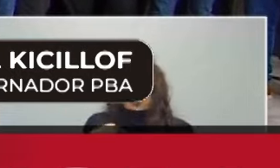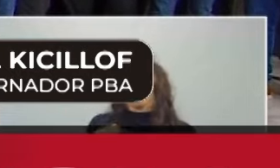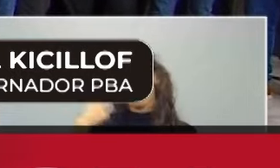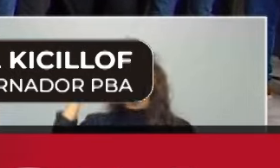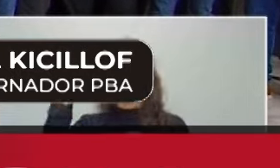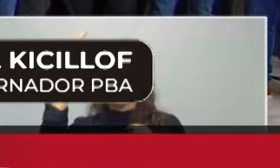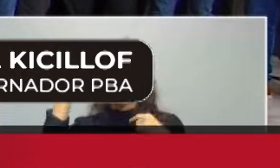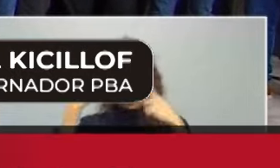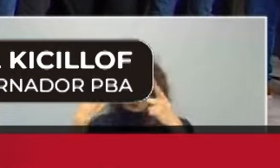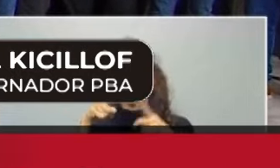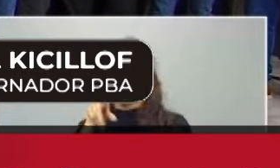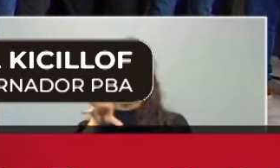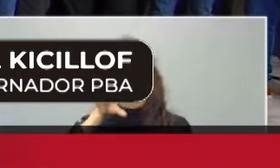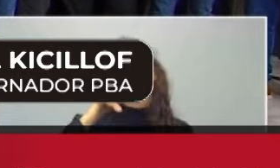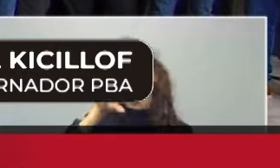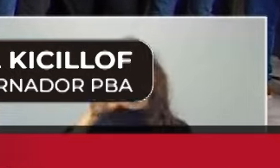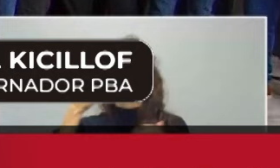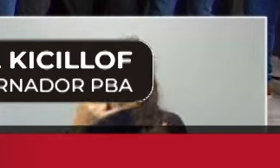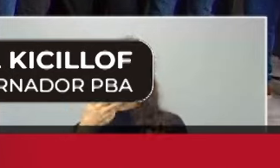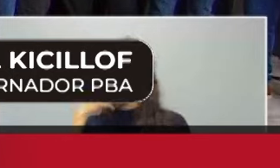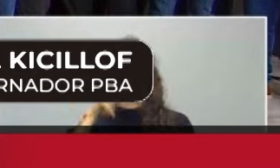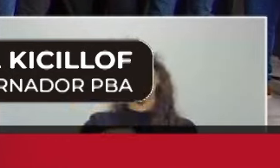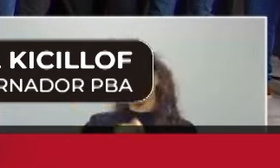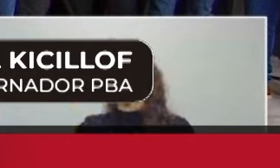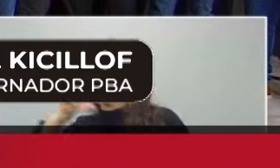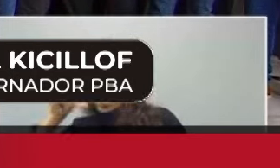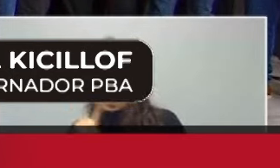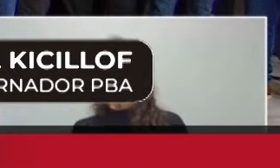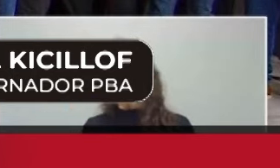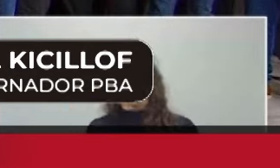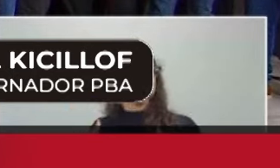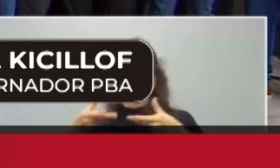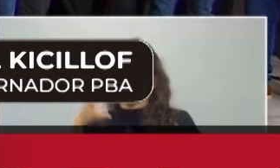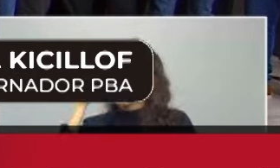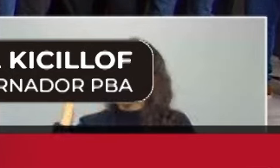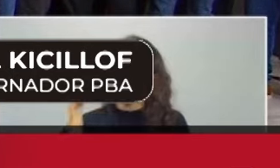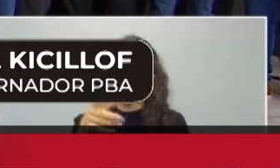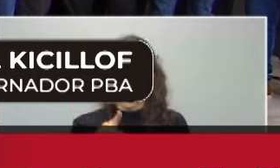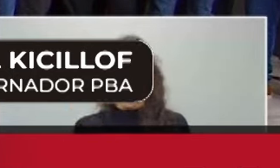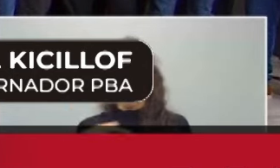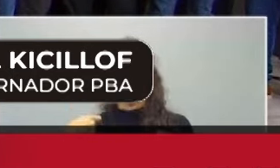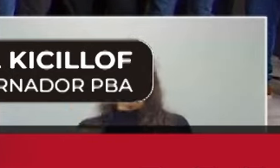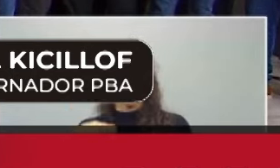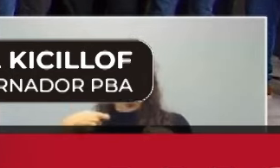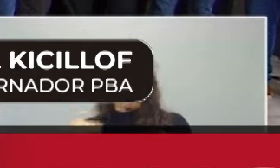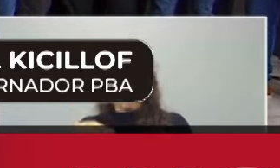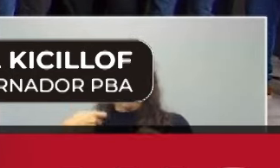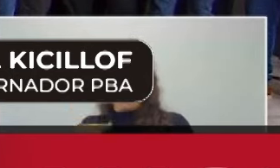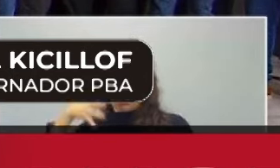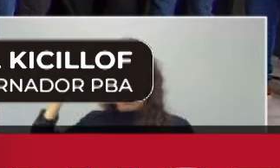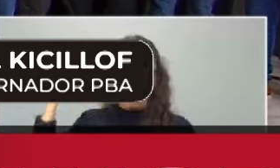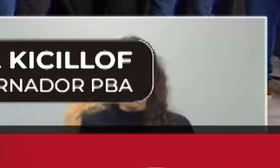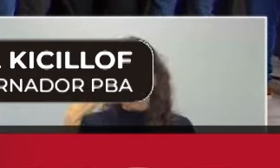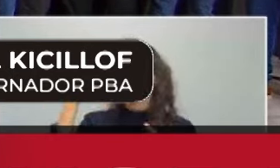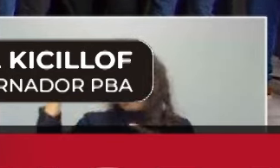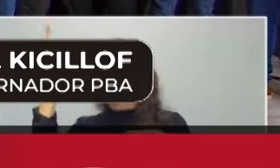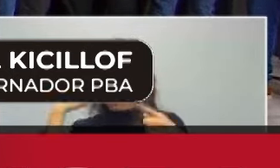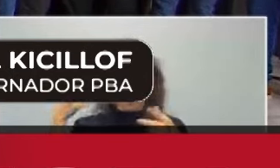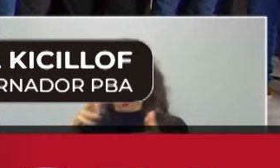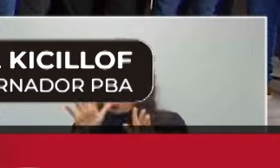provincia tiene impuestazos o que la provincia recibe mucho o que la provincia gasta demasiado está